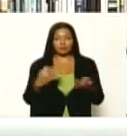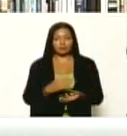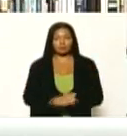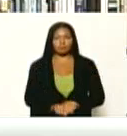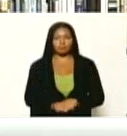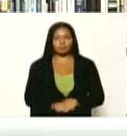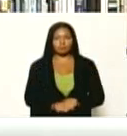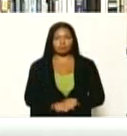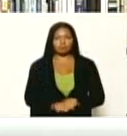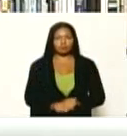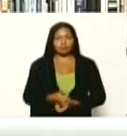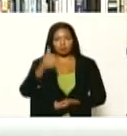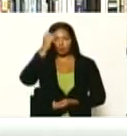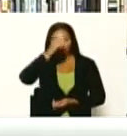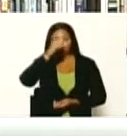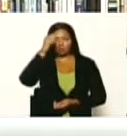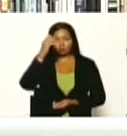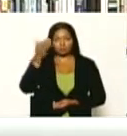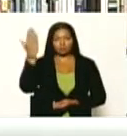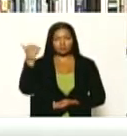El domingo pasado,